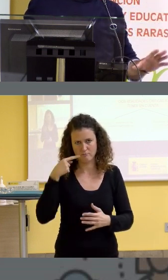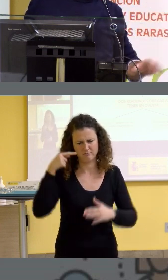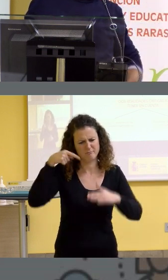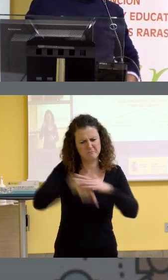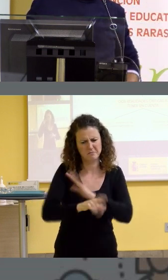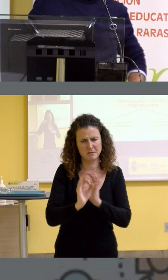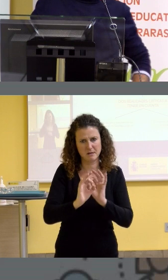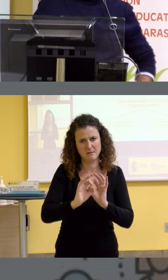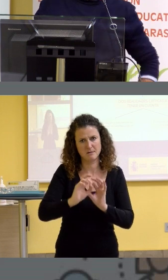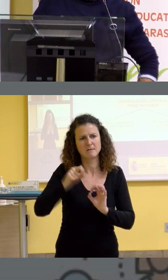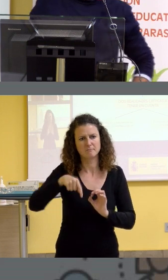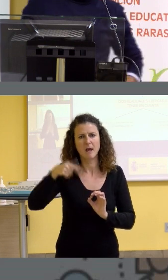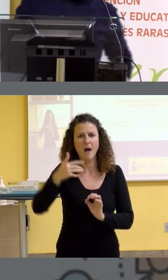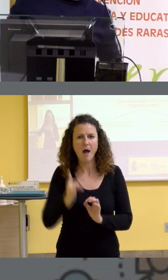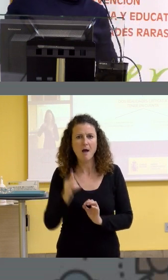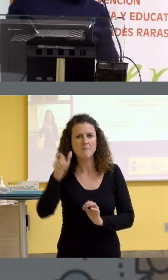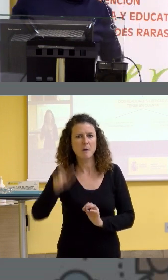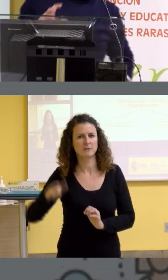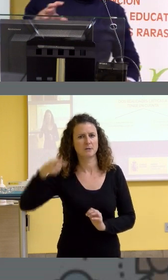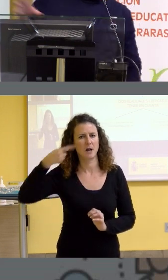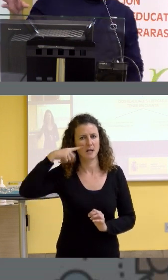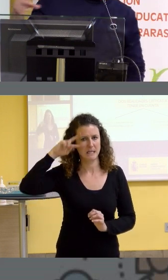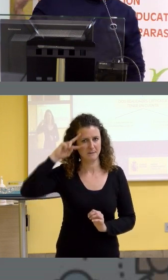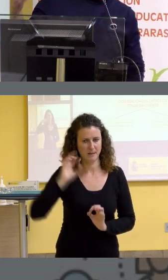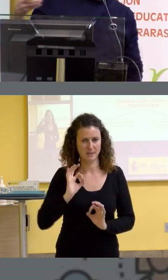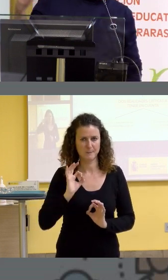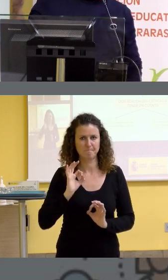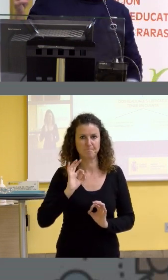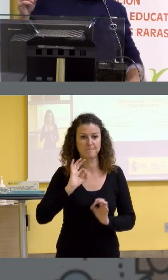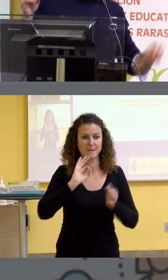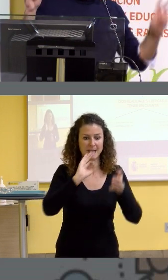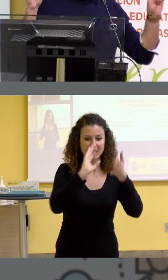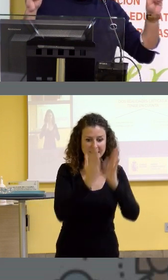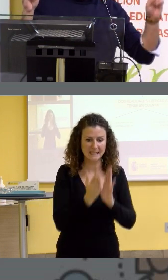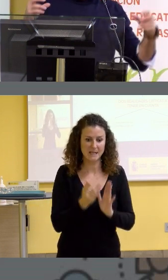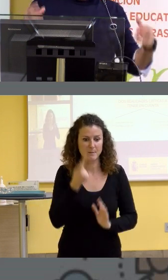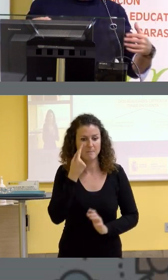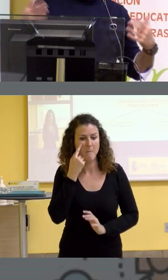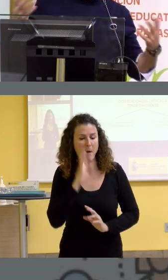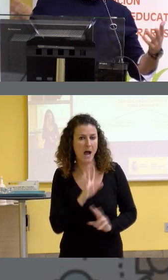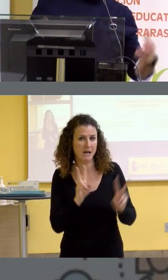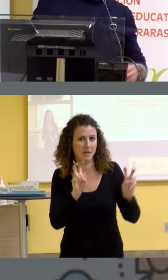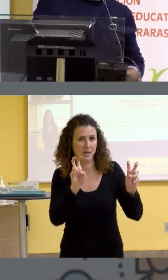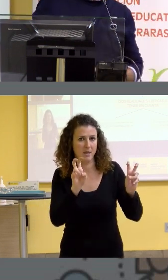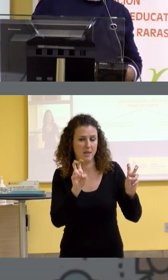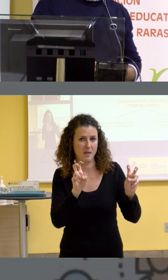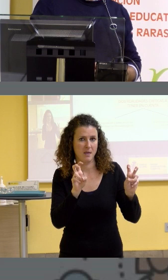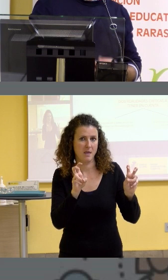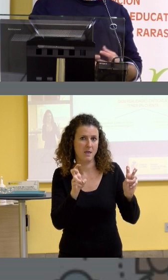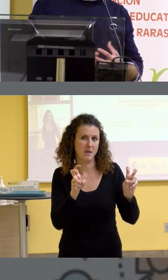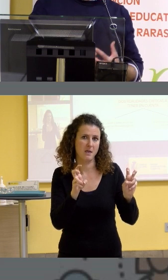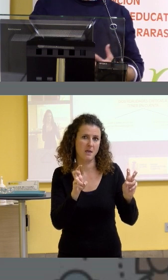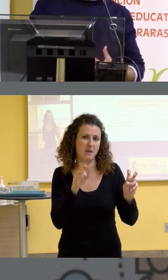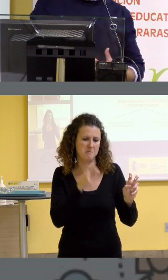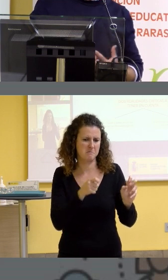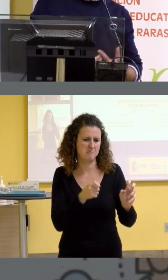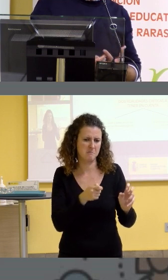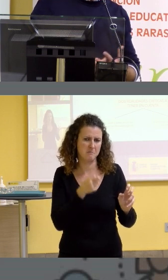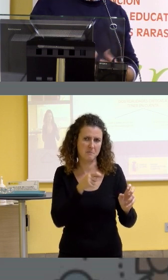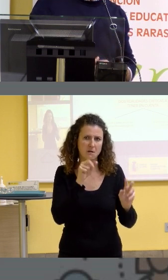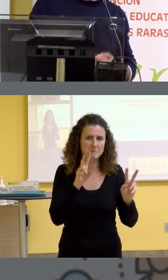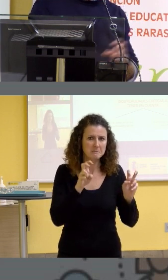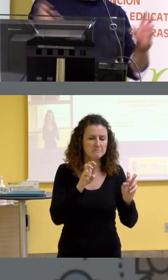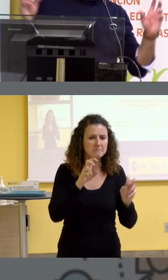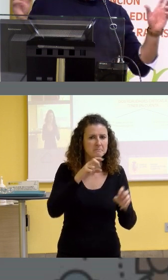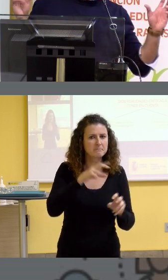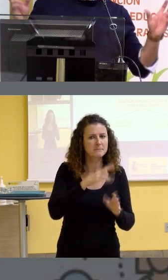aquí un experto al respecto. Las terapias aparentemente, pongo entre comillas, aparentemente efectivas. Cuando hablemos de terapias